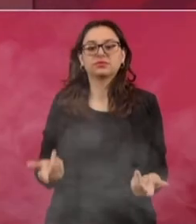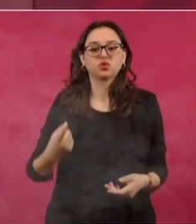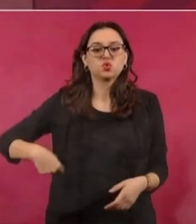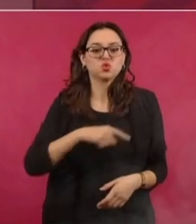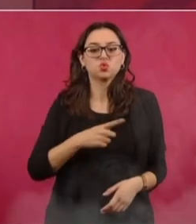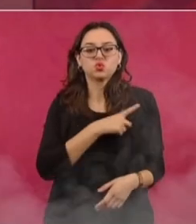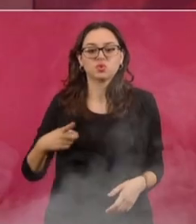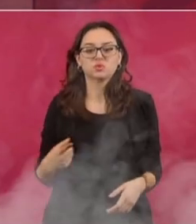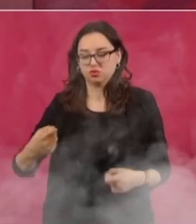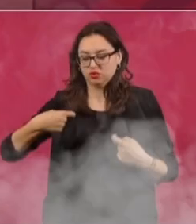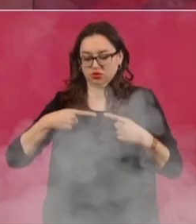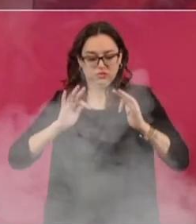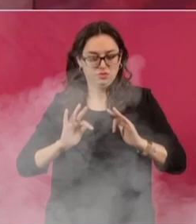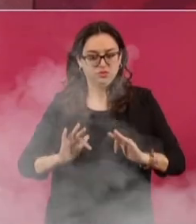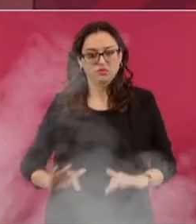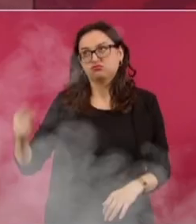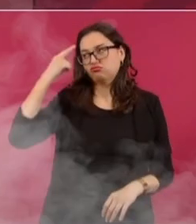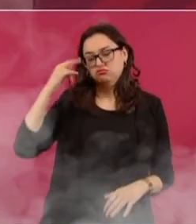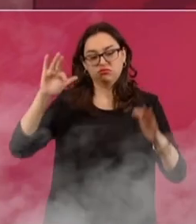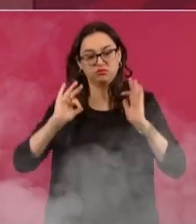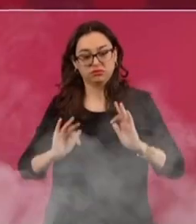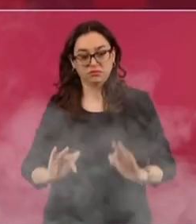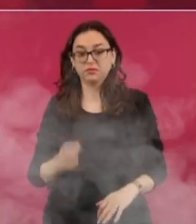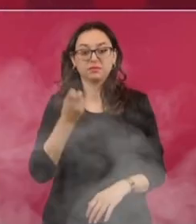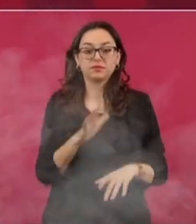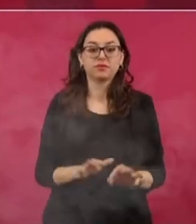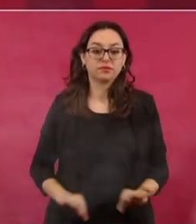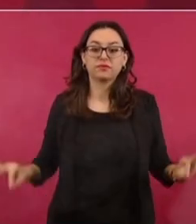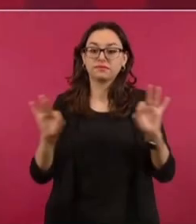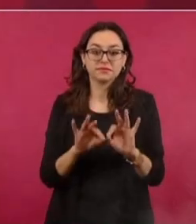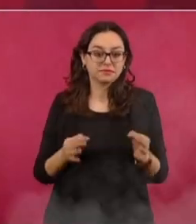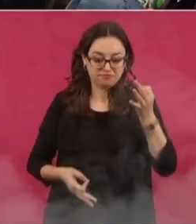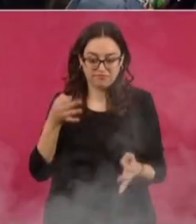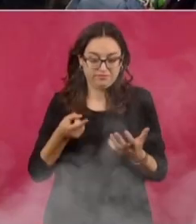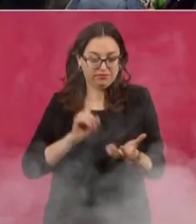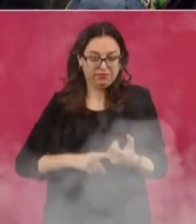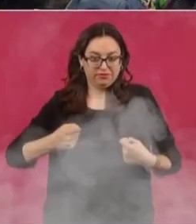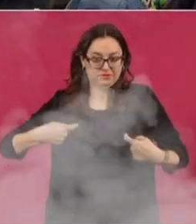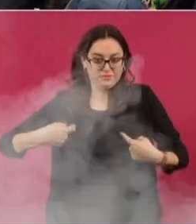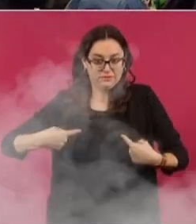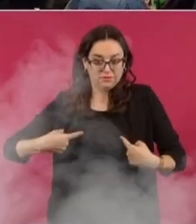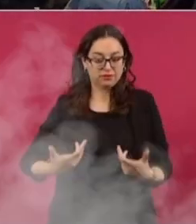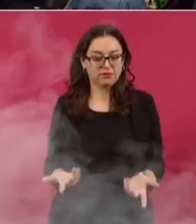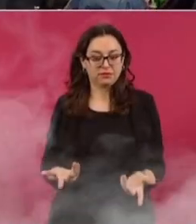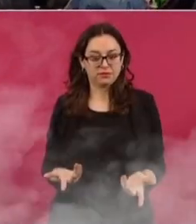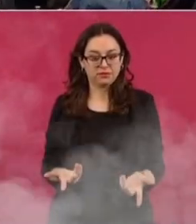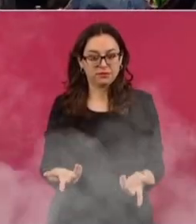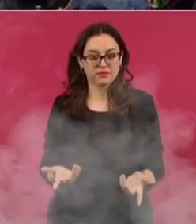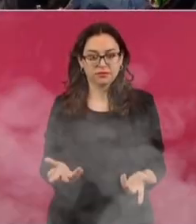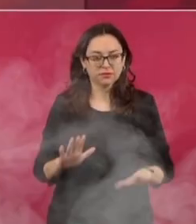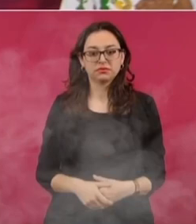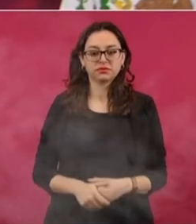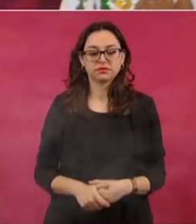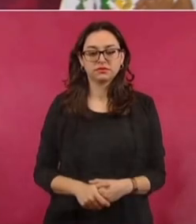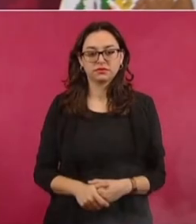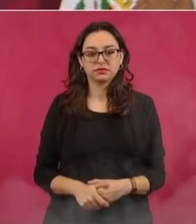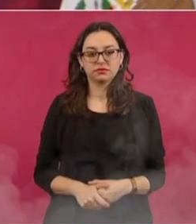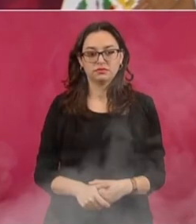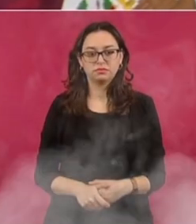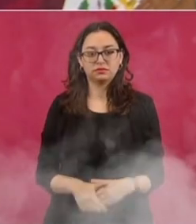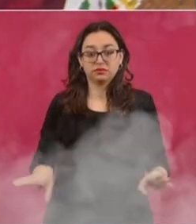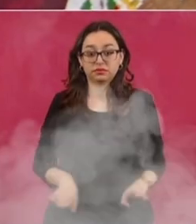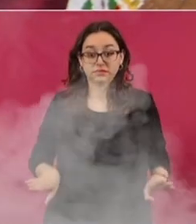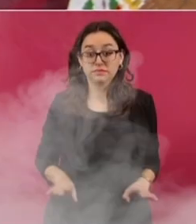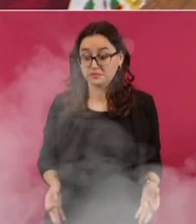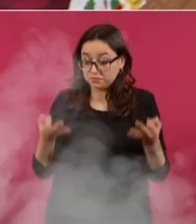también con su conciencia ese es el principal tribunal y no hacer el mal a nadie y si se fue con